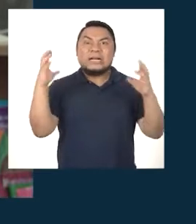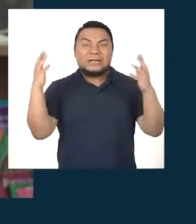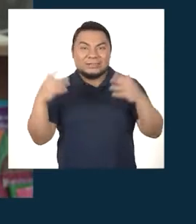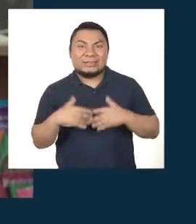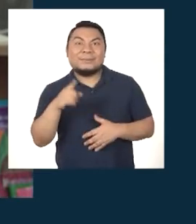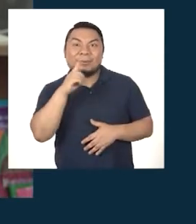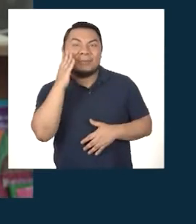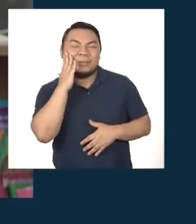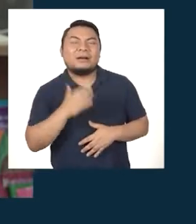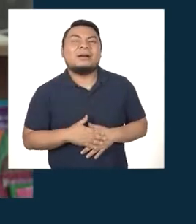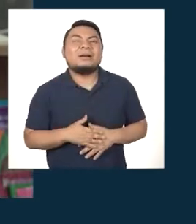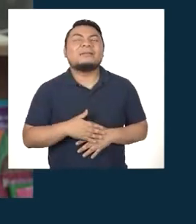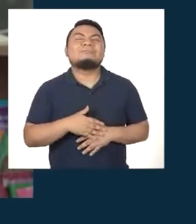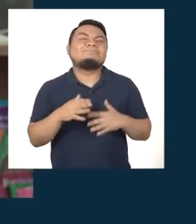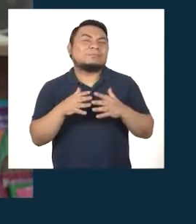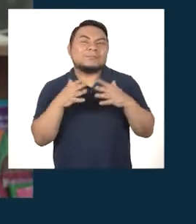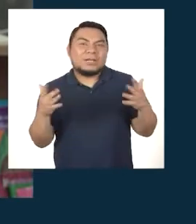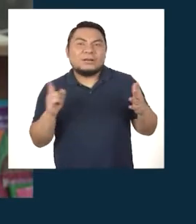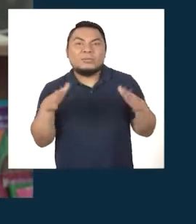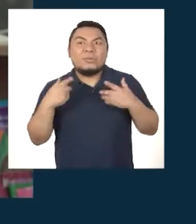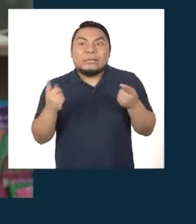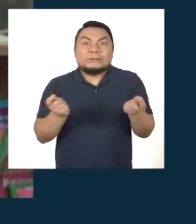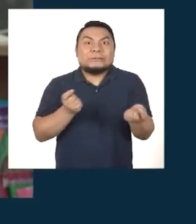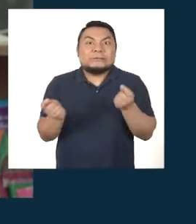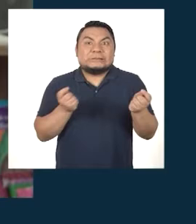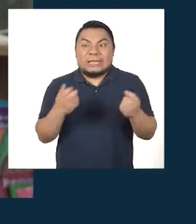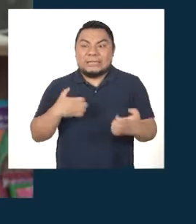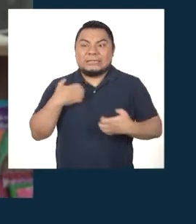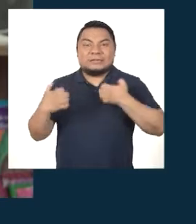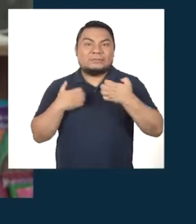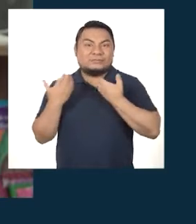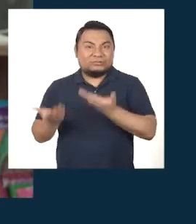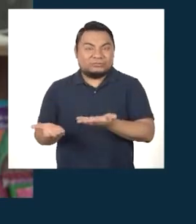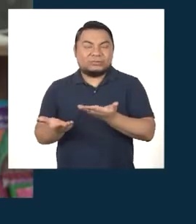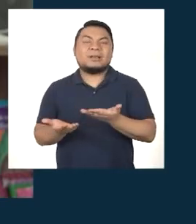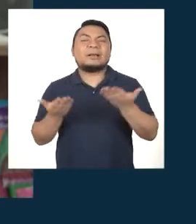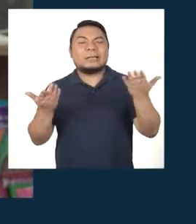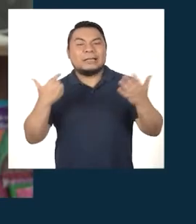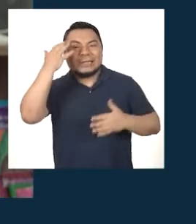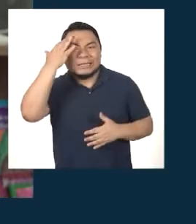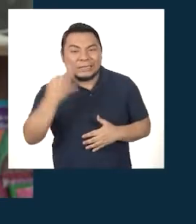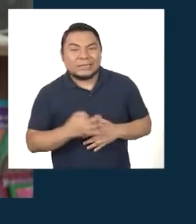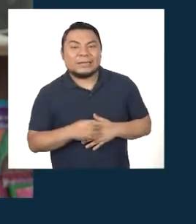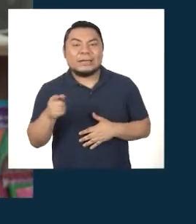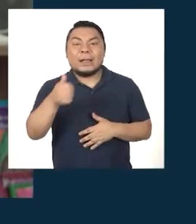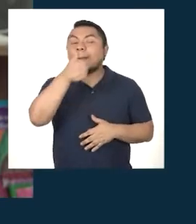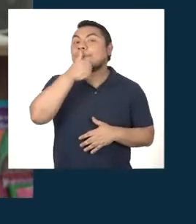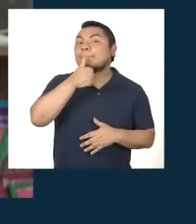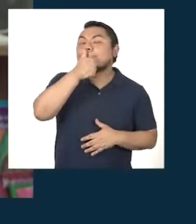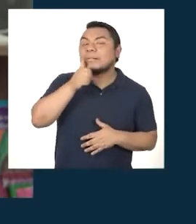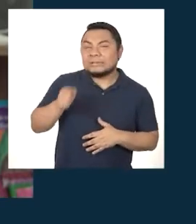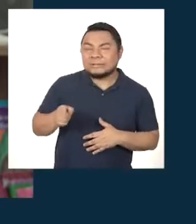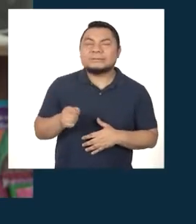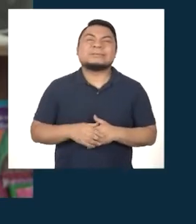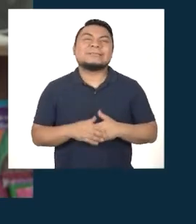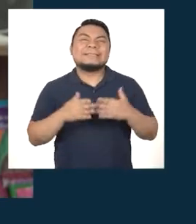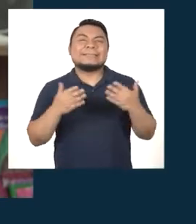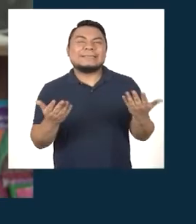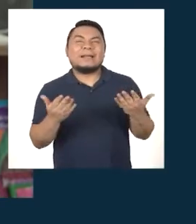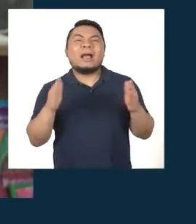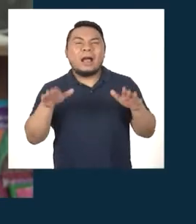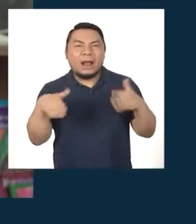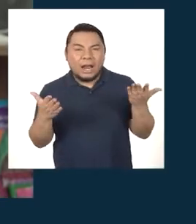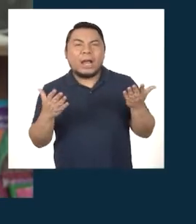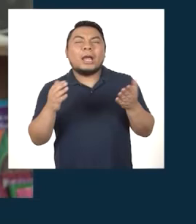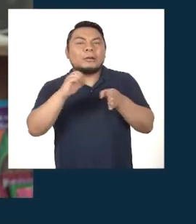mayormente no podemos regular bien esa emoción. Entonces creo que la paciencia hay